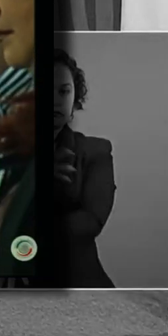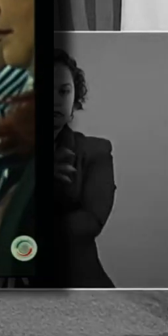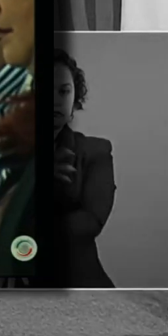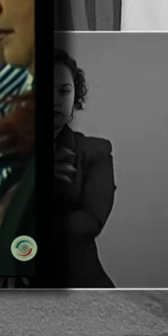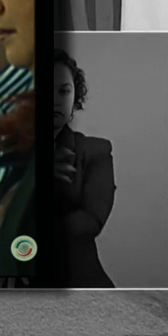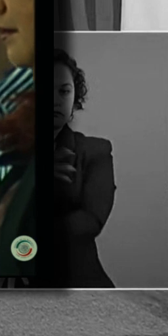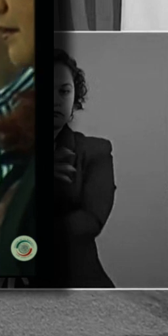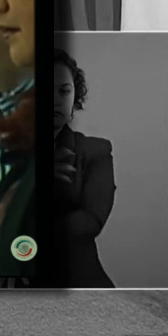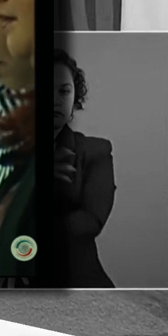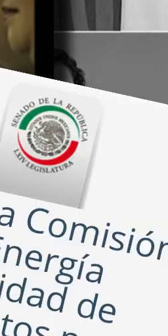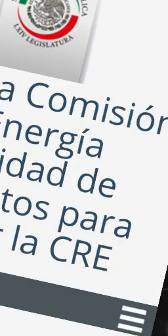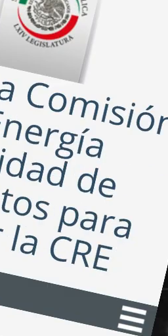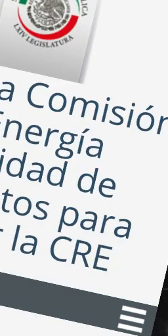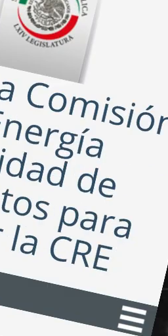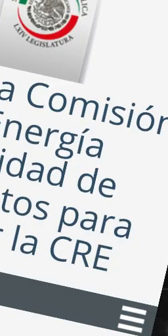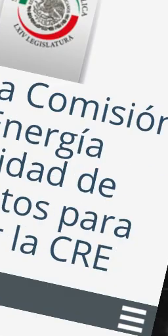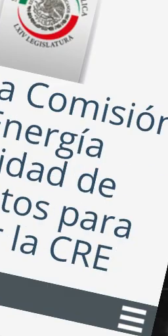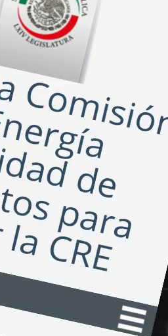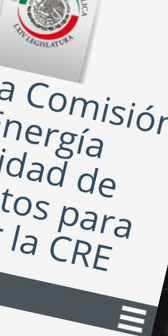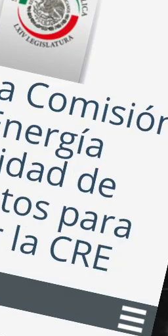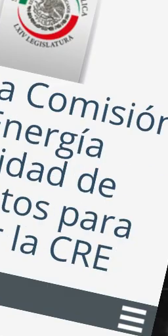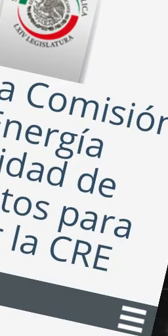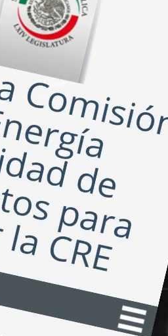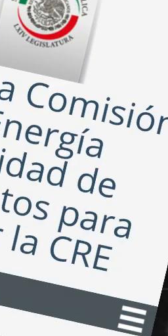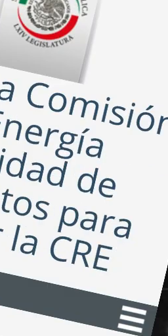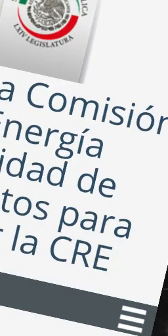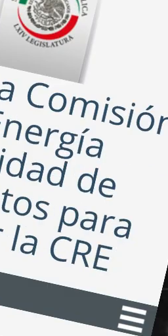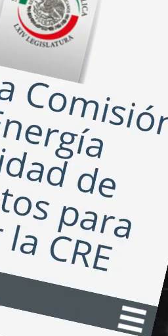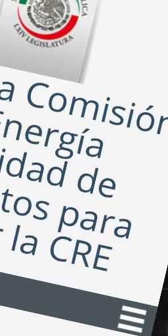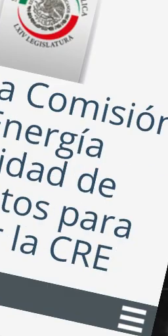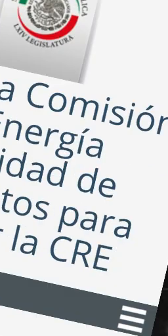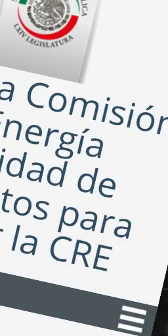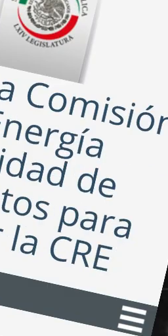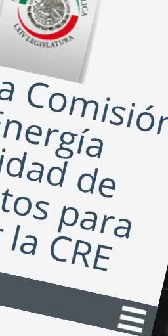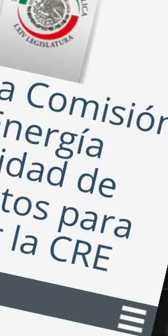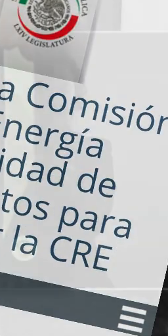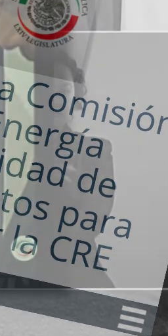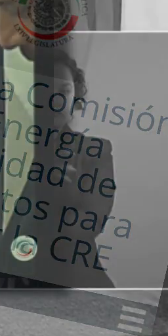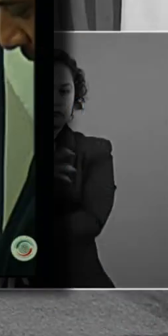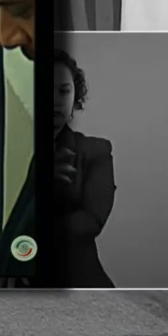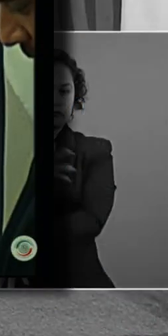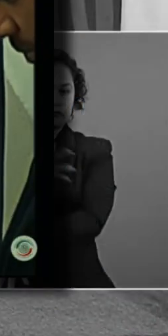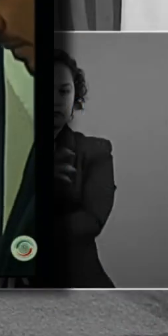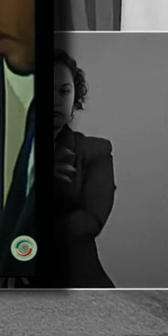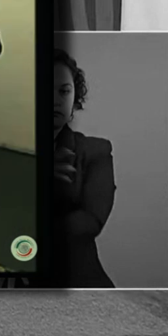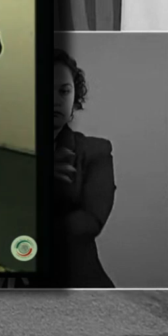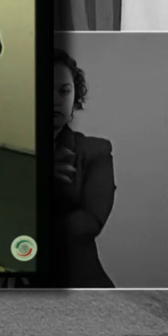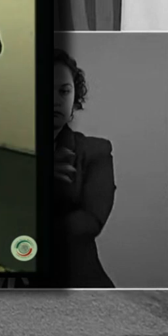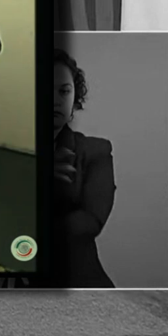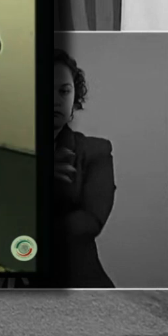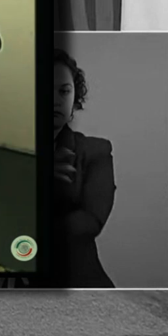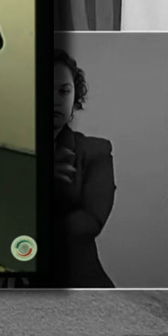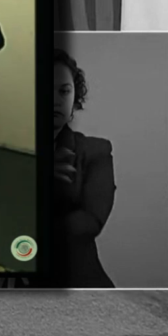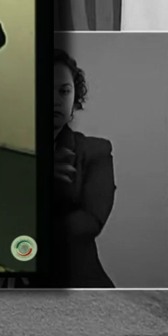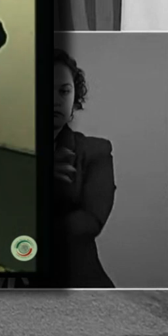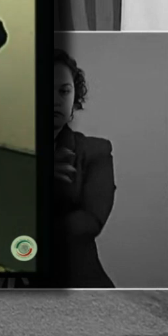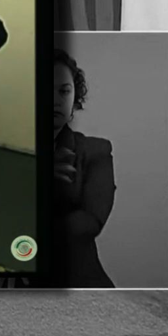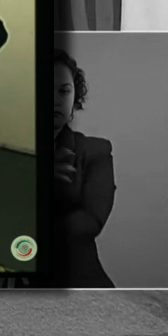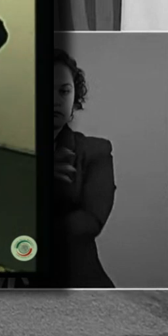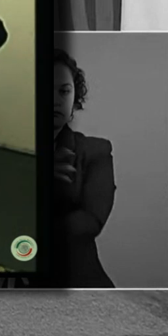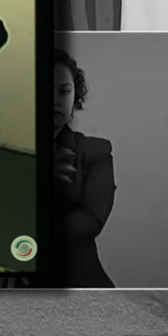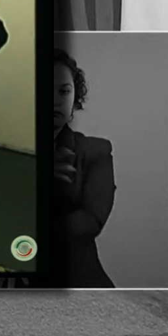hablar a la senadora Xochitl, ¿verdad? Y exhibir a la gente. Usted no llegó con voto, senadora. No llegó. Usted llegó por dedazo. No tengo